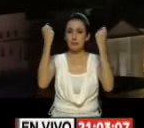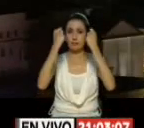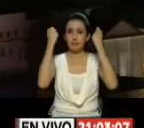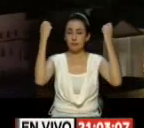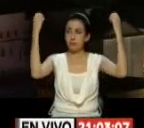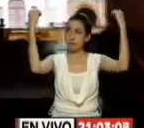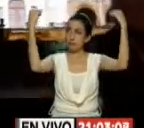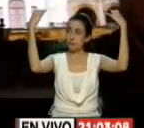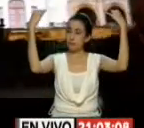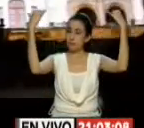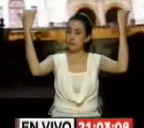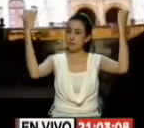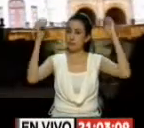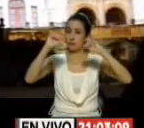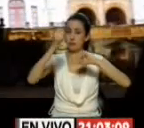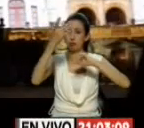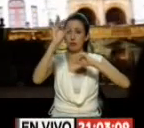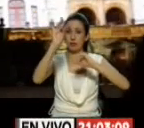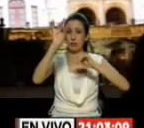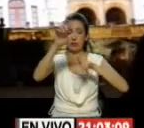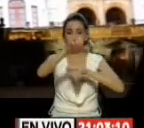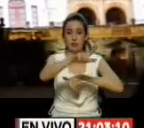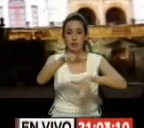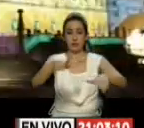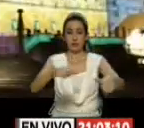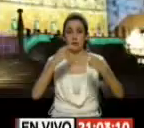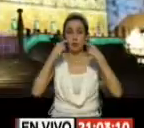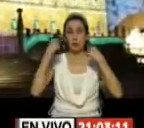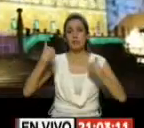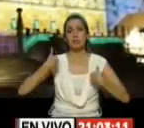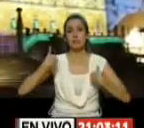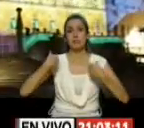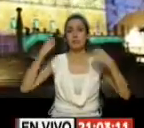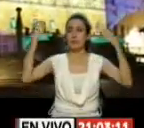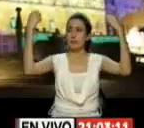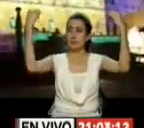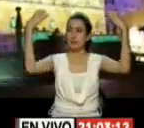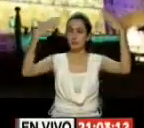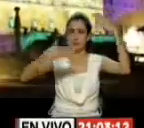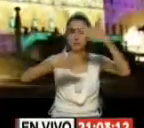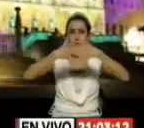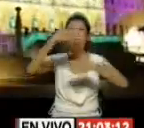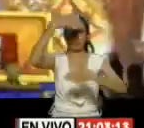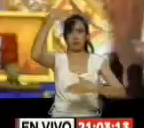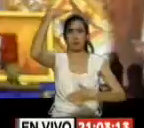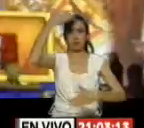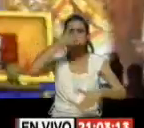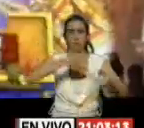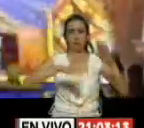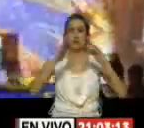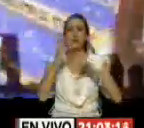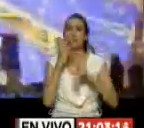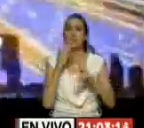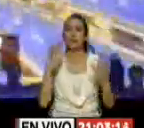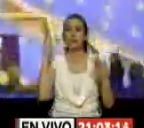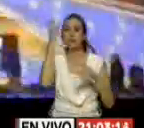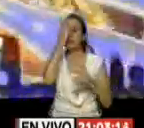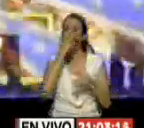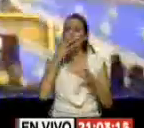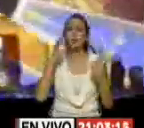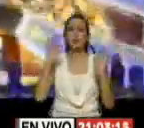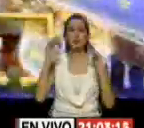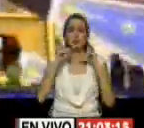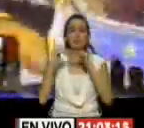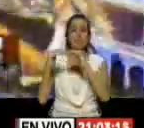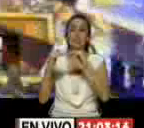de las Luces, en el que 18 espacios patrimoniales del Centro Histórico se visten de colores con un espectáculo